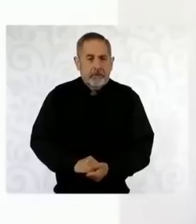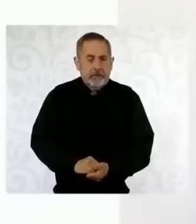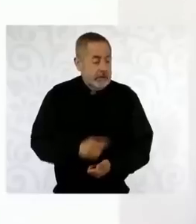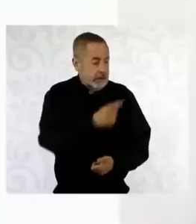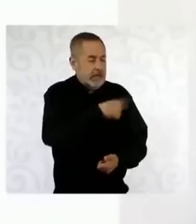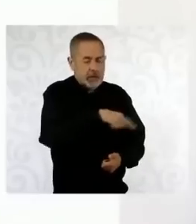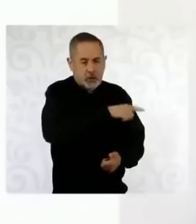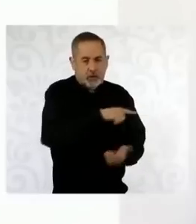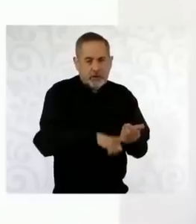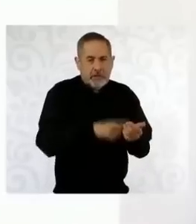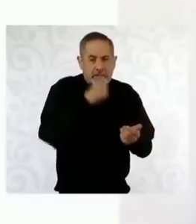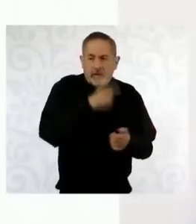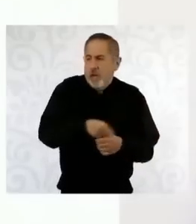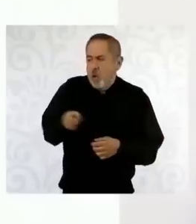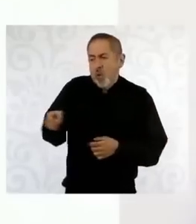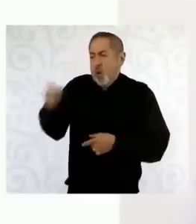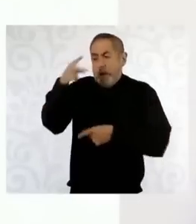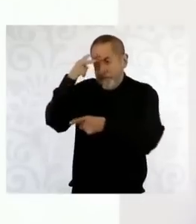critican pues que hay inseguridad en México, violencia.